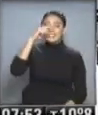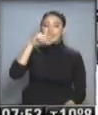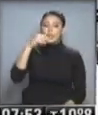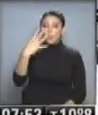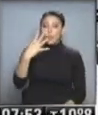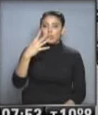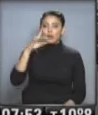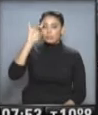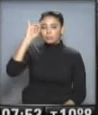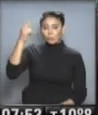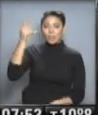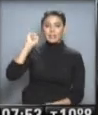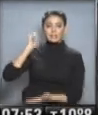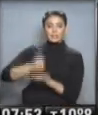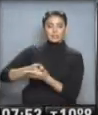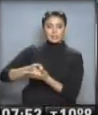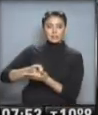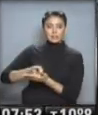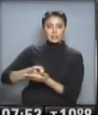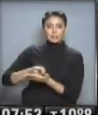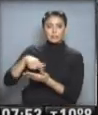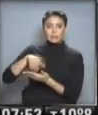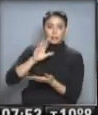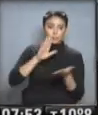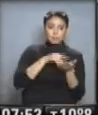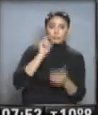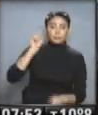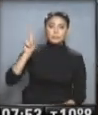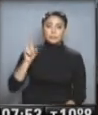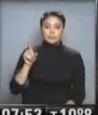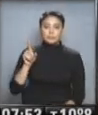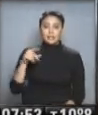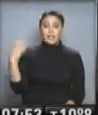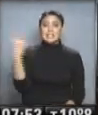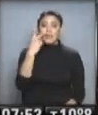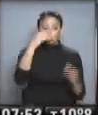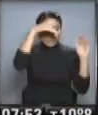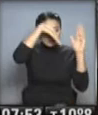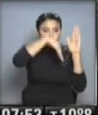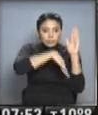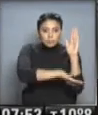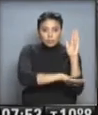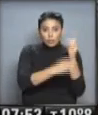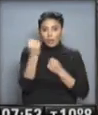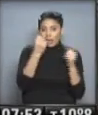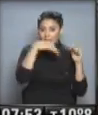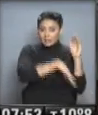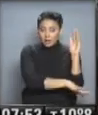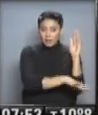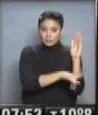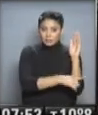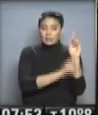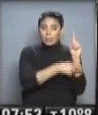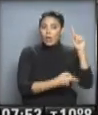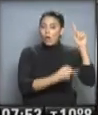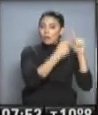plena dictadura uruguaya, el predio era ya del Estado uruguayo, y el segundo subsuelo, que es el garaje, que está conectado a